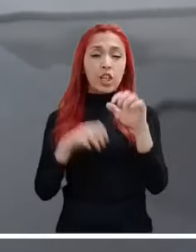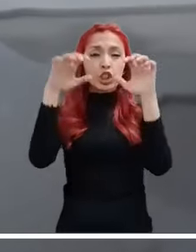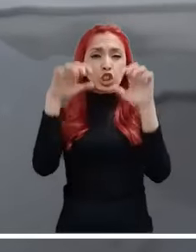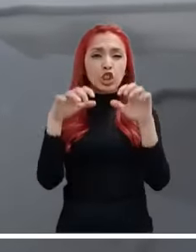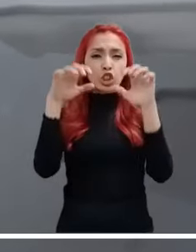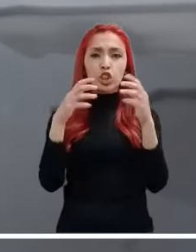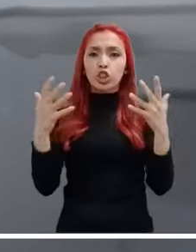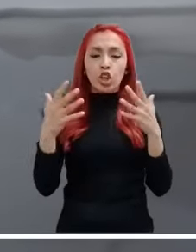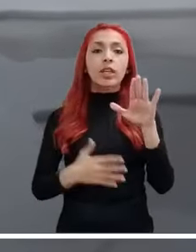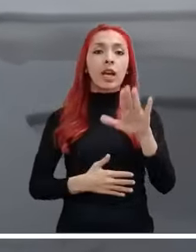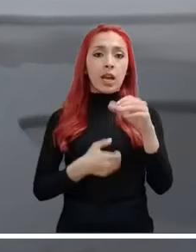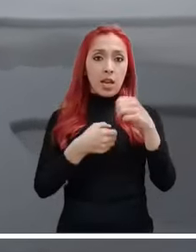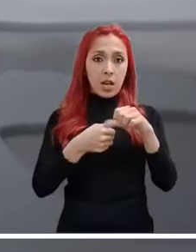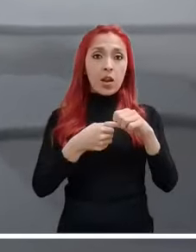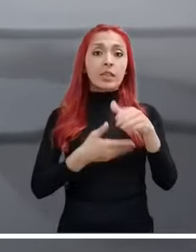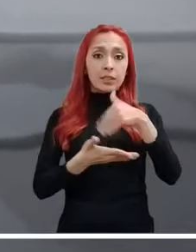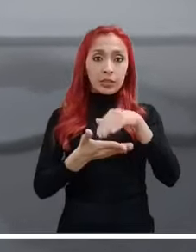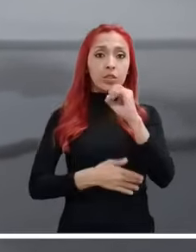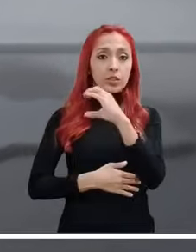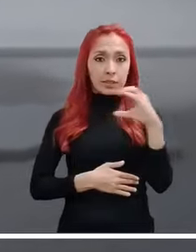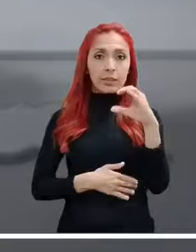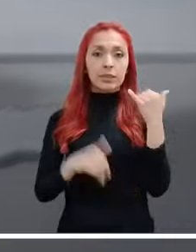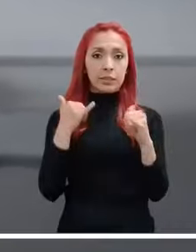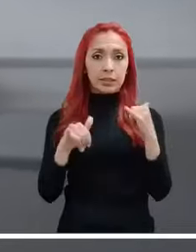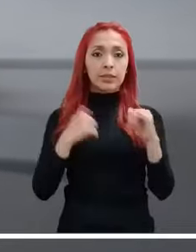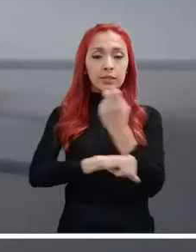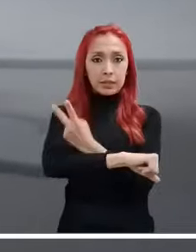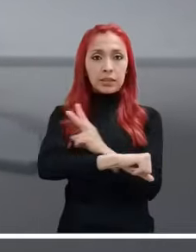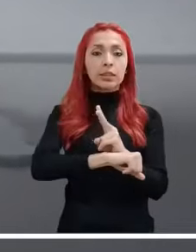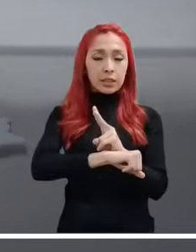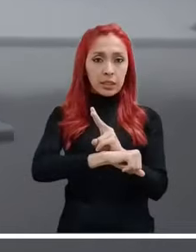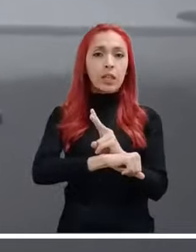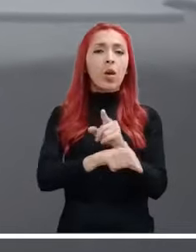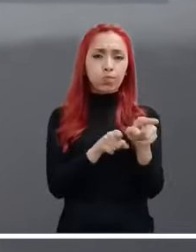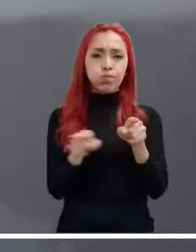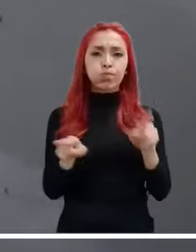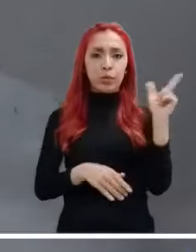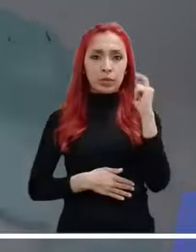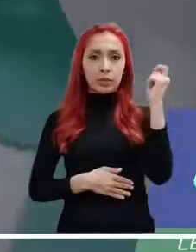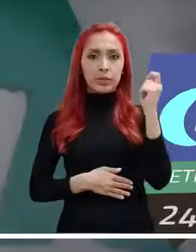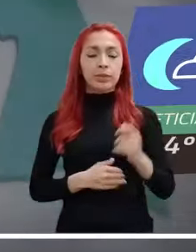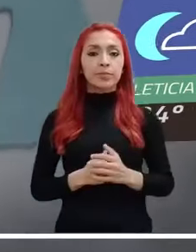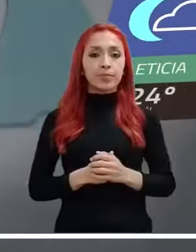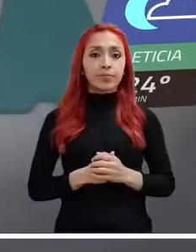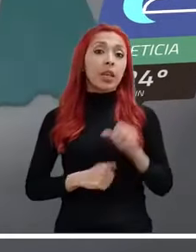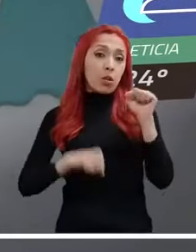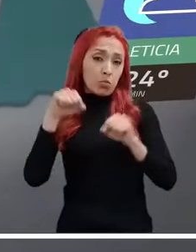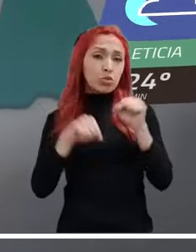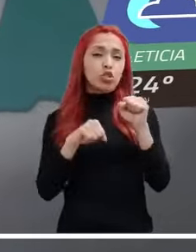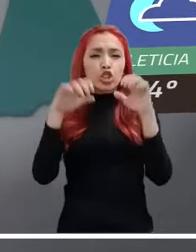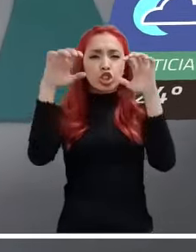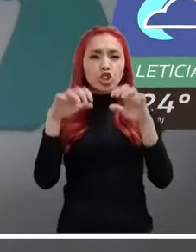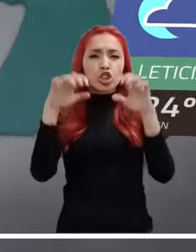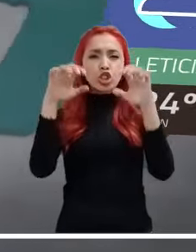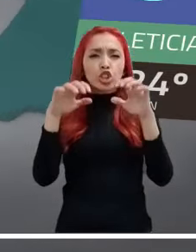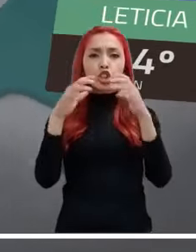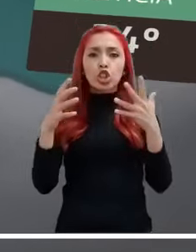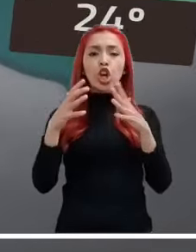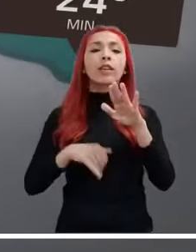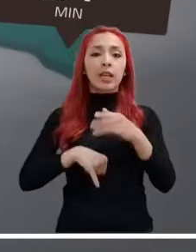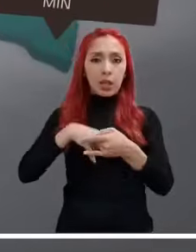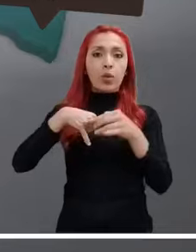su cuota de lluvias en sectores de Arauca, centro y occidente de Casanare, Vichada y sectores de Meta. Es posible que